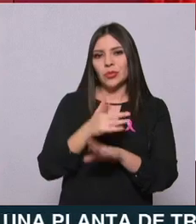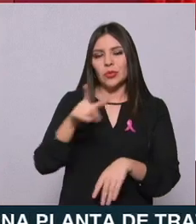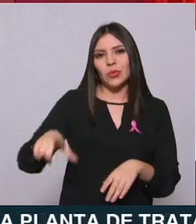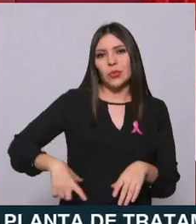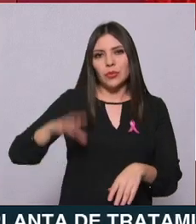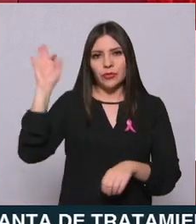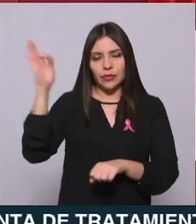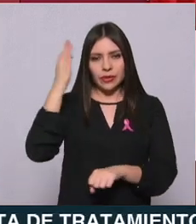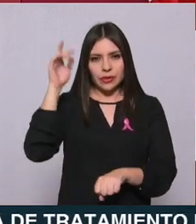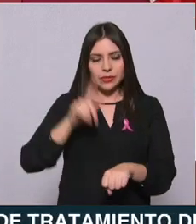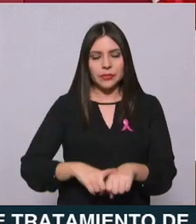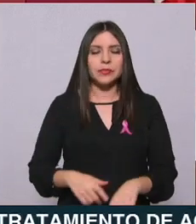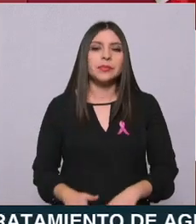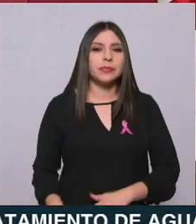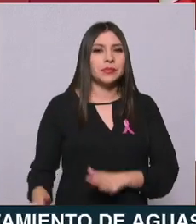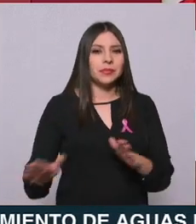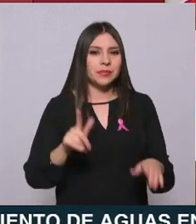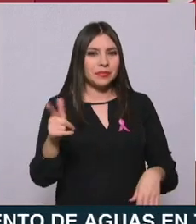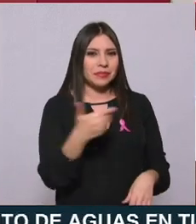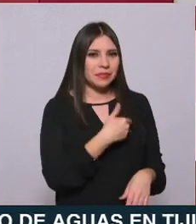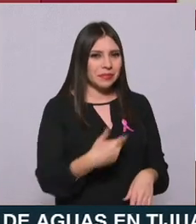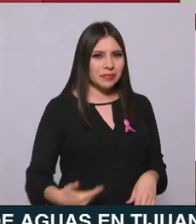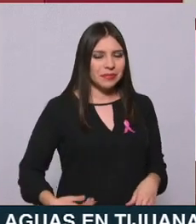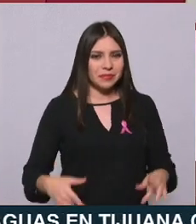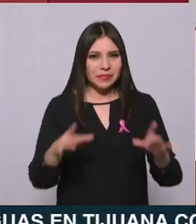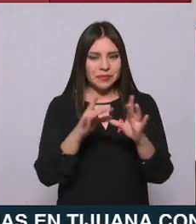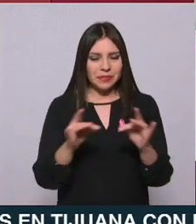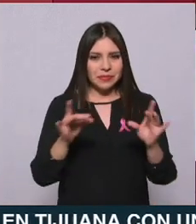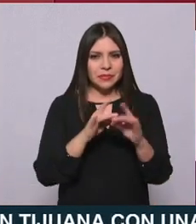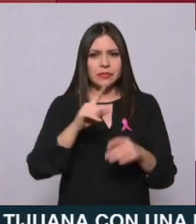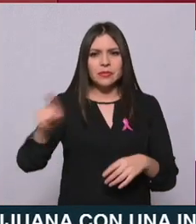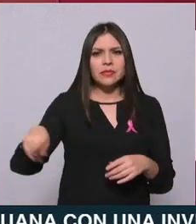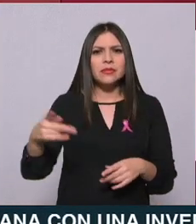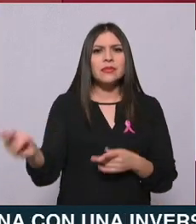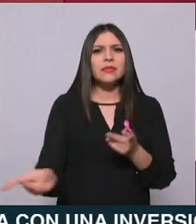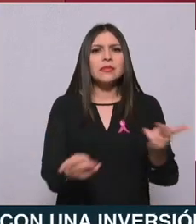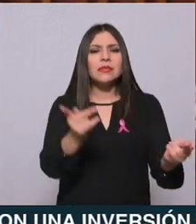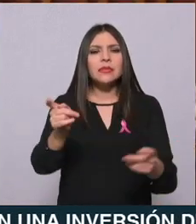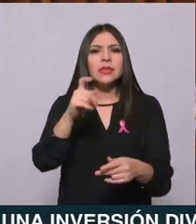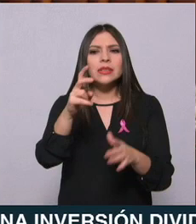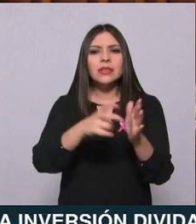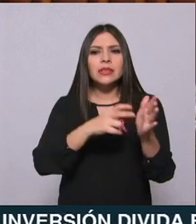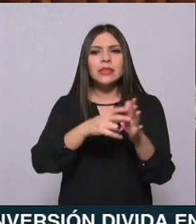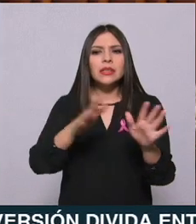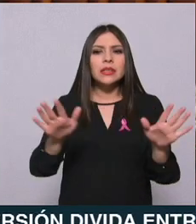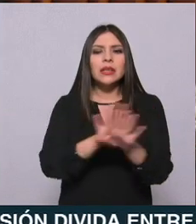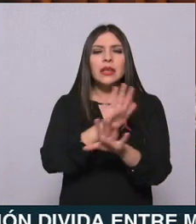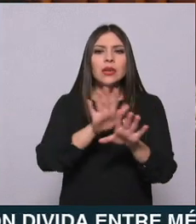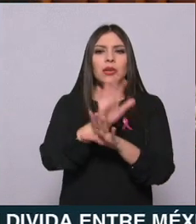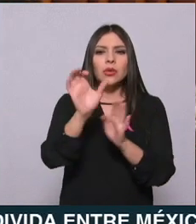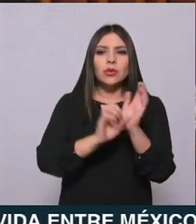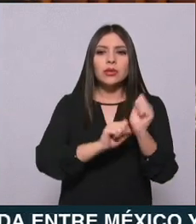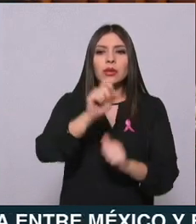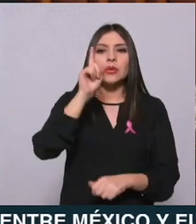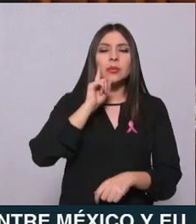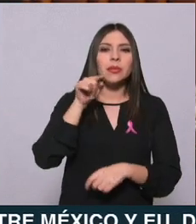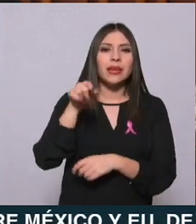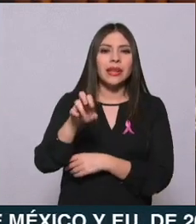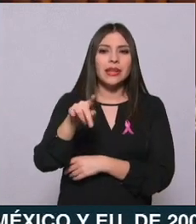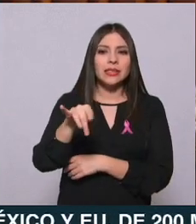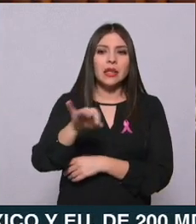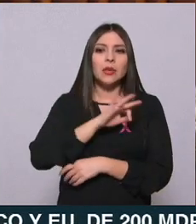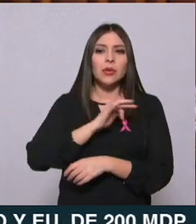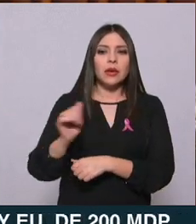mandatario mexicano respondió al cuestionamiento de la reforma a la Constitución de la Ciudad de México para que Ernestina Godoy pueda ser fiscal